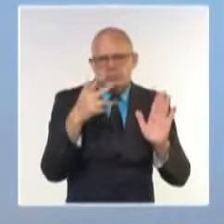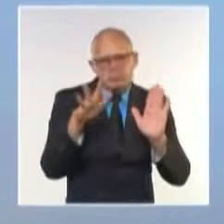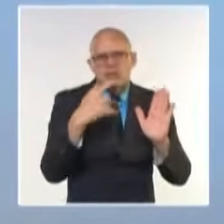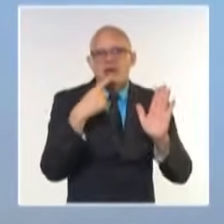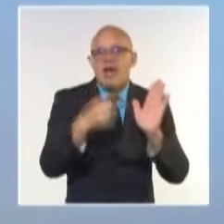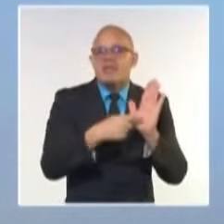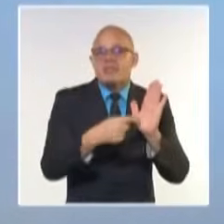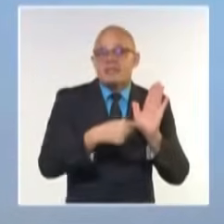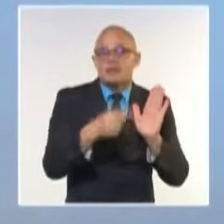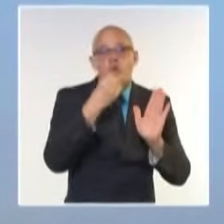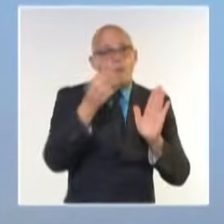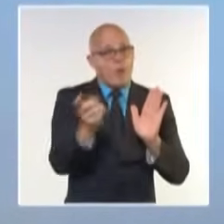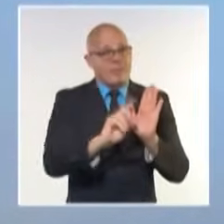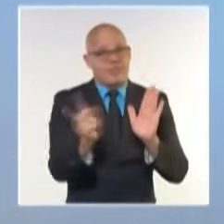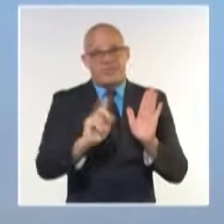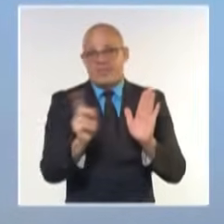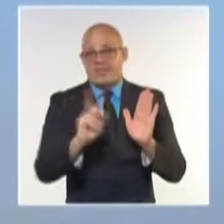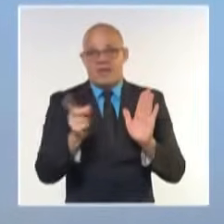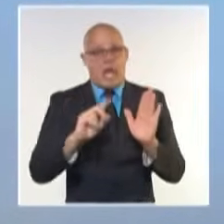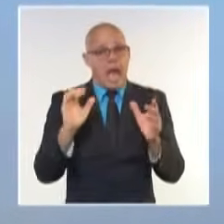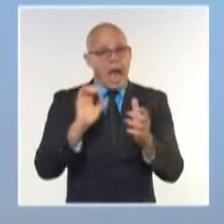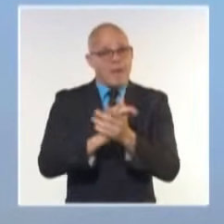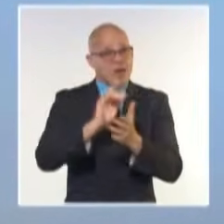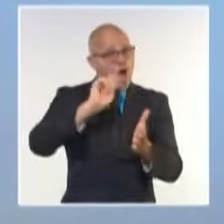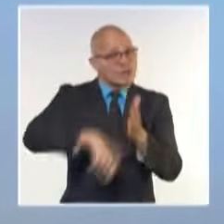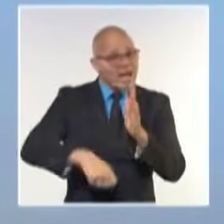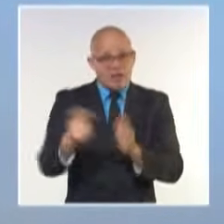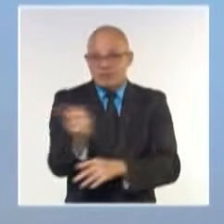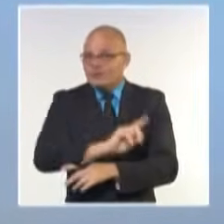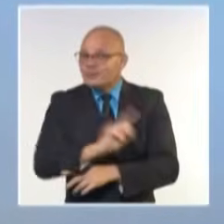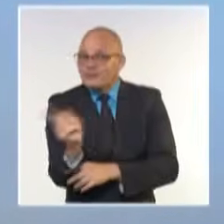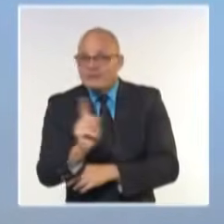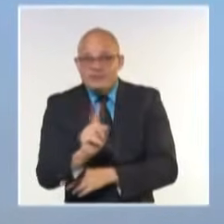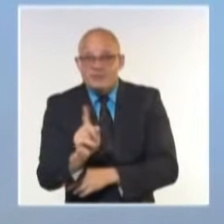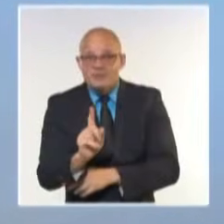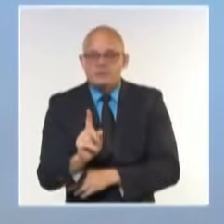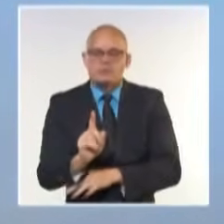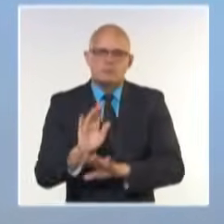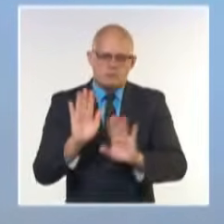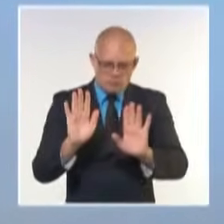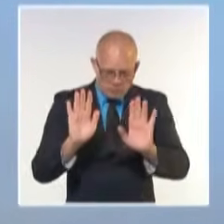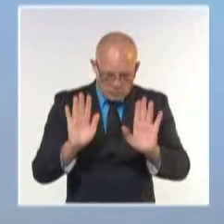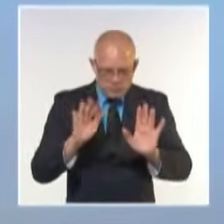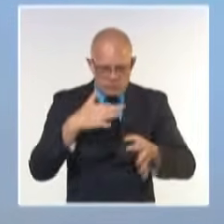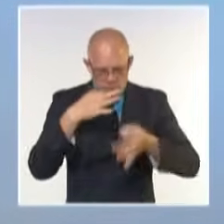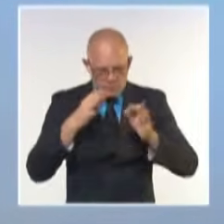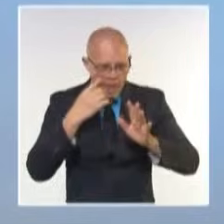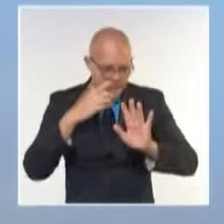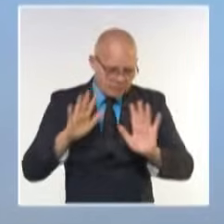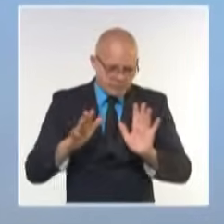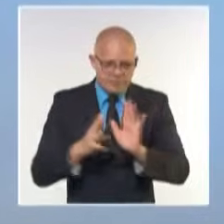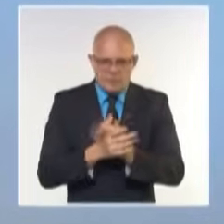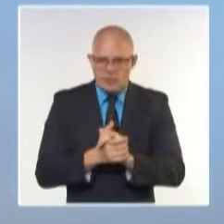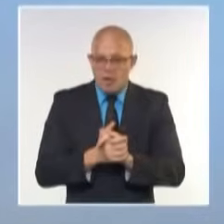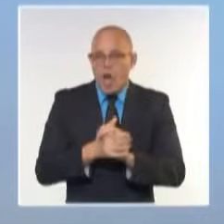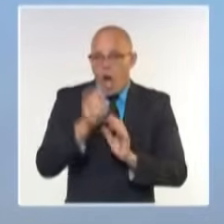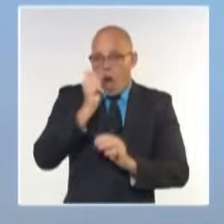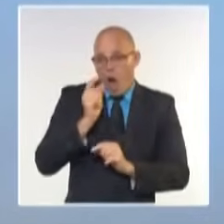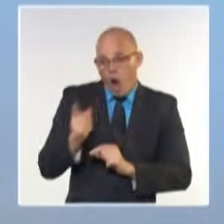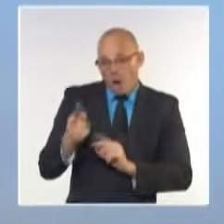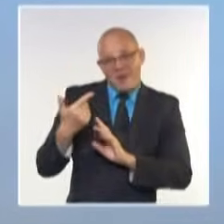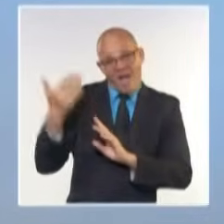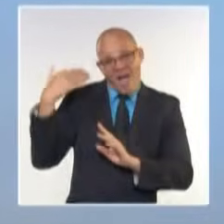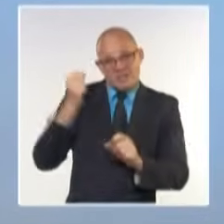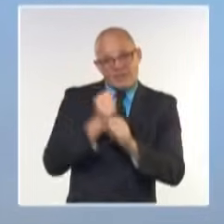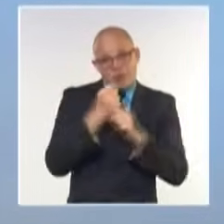el segundo jefe de la empresa. Uno de los jefes que ya no es jefe y ahora es un trabajador por cuenta propia, estableció un contrato que a lo mejor